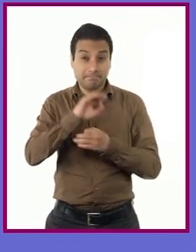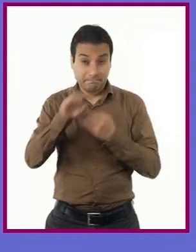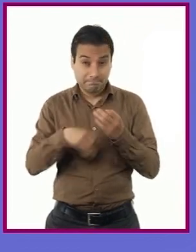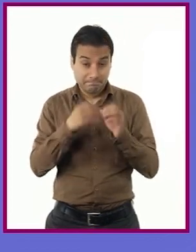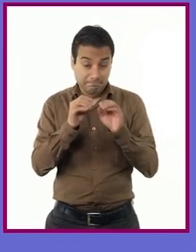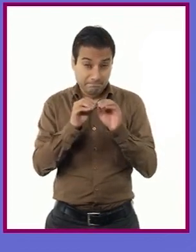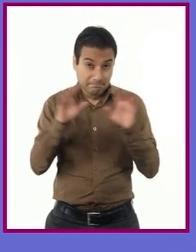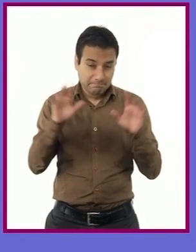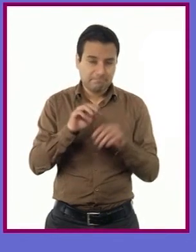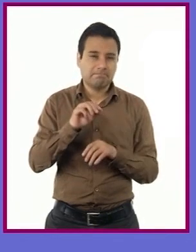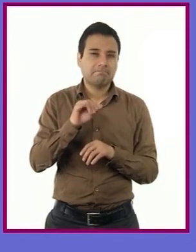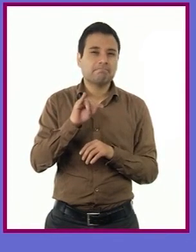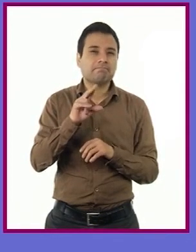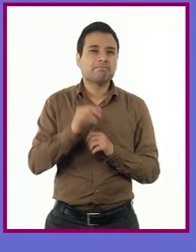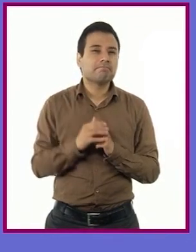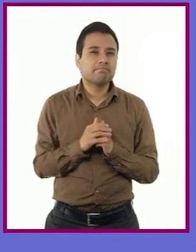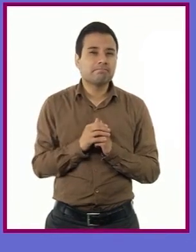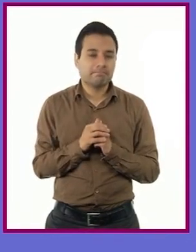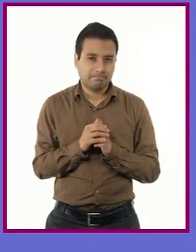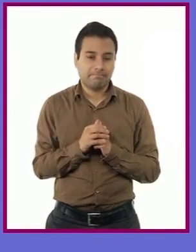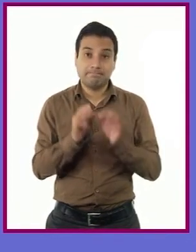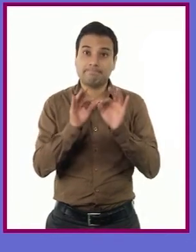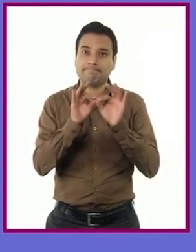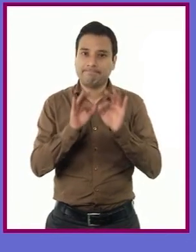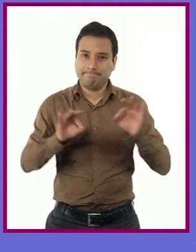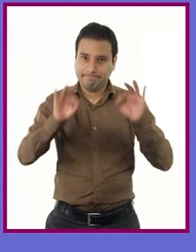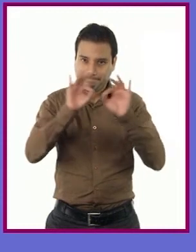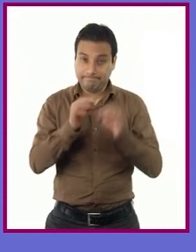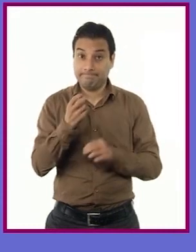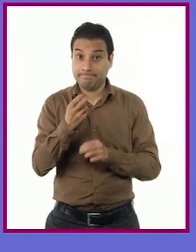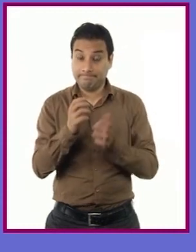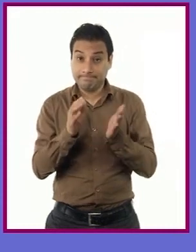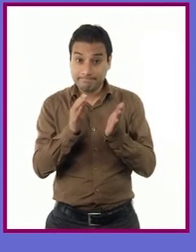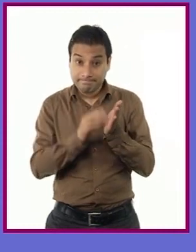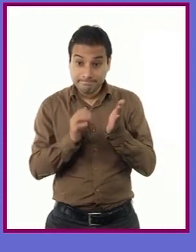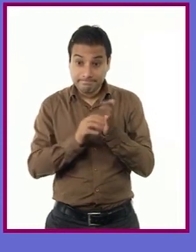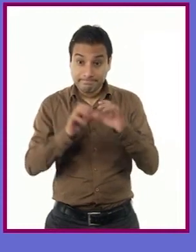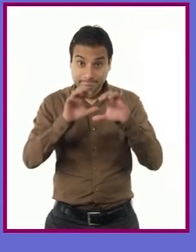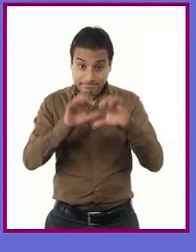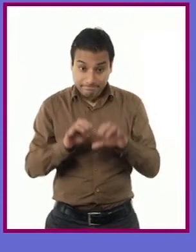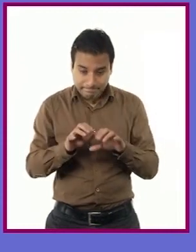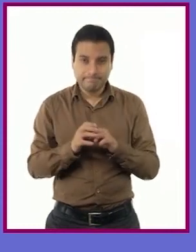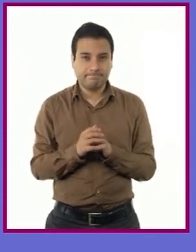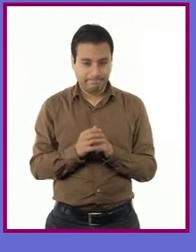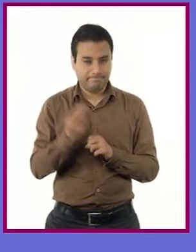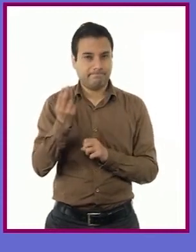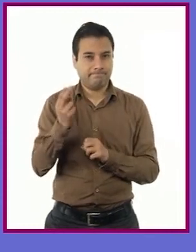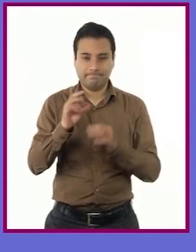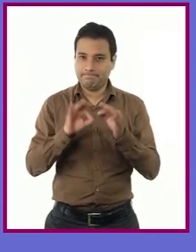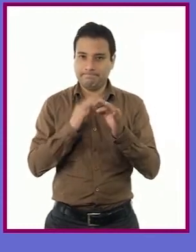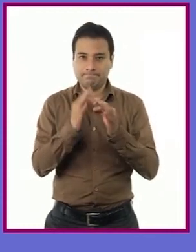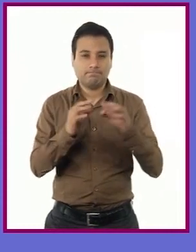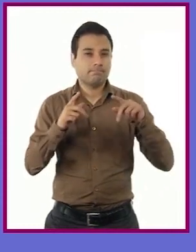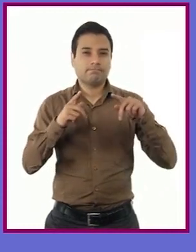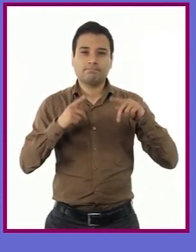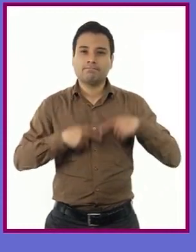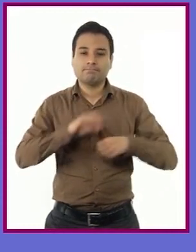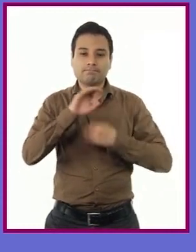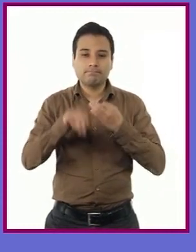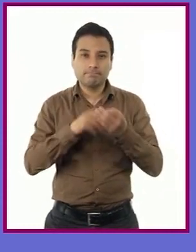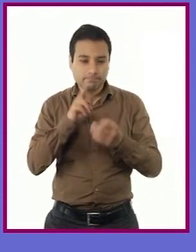y concisa. Es importante que este documento quede listo para que cualquier persona lo pueda